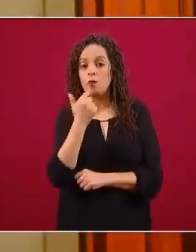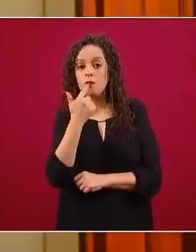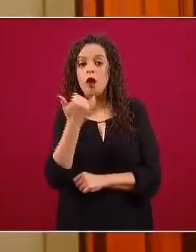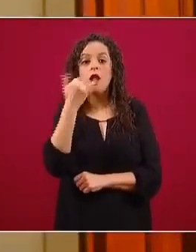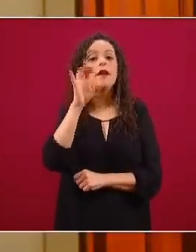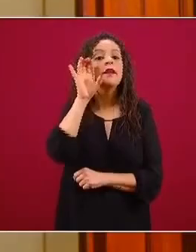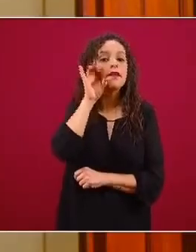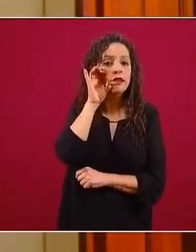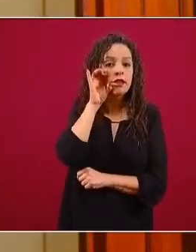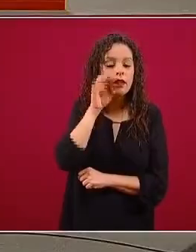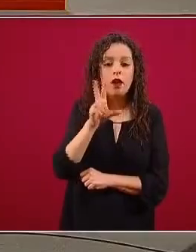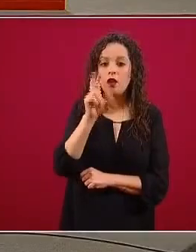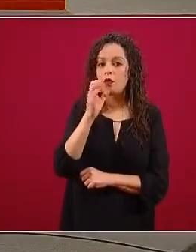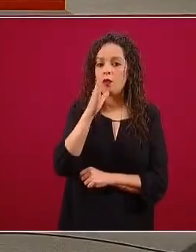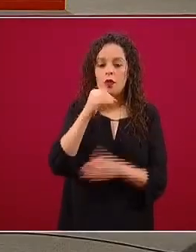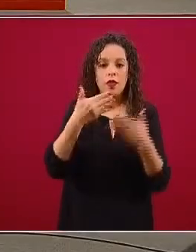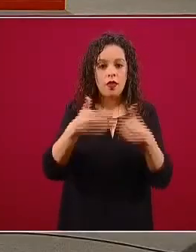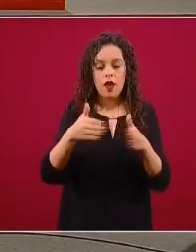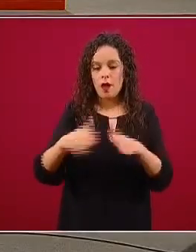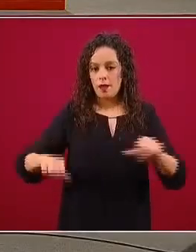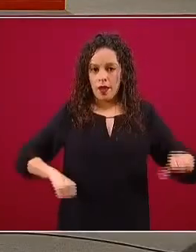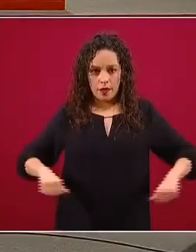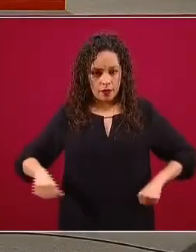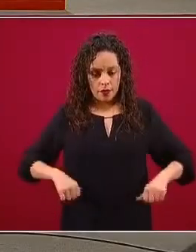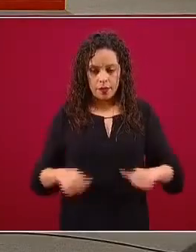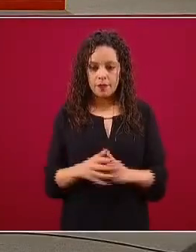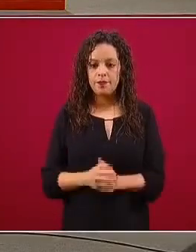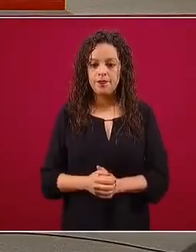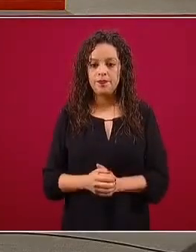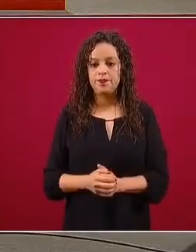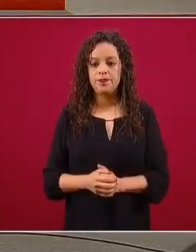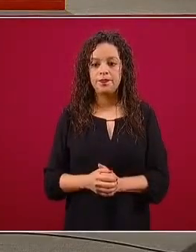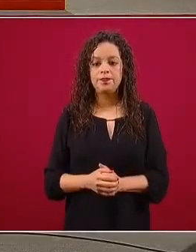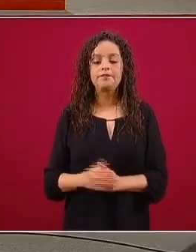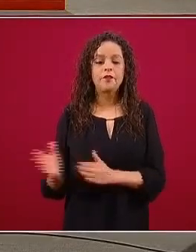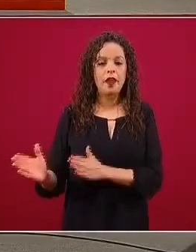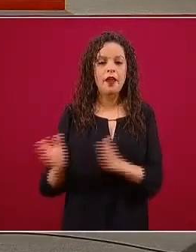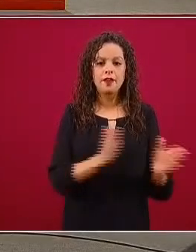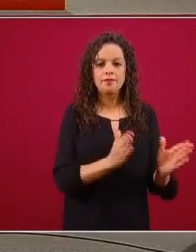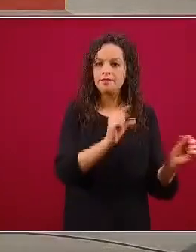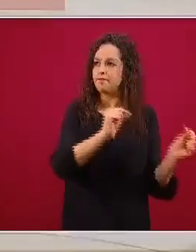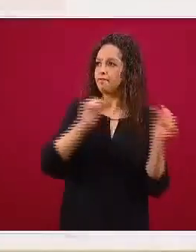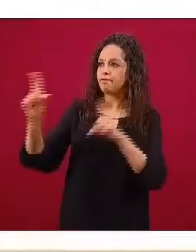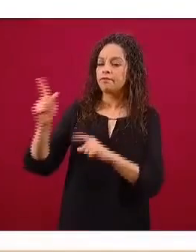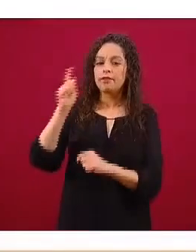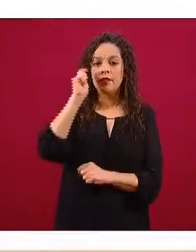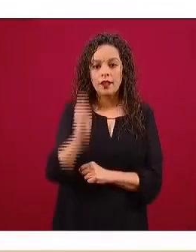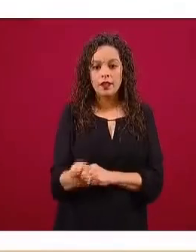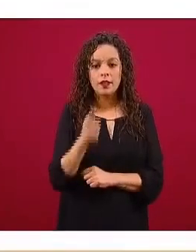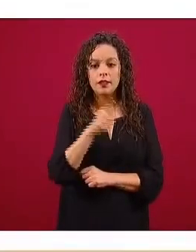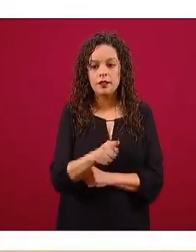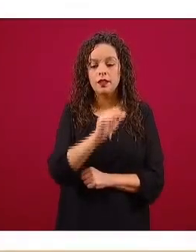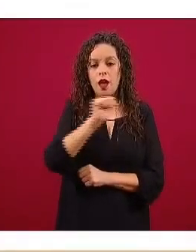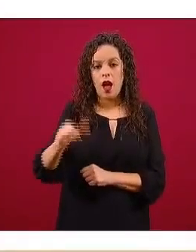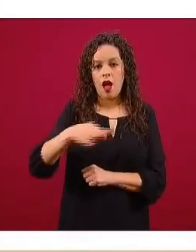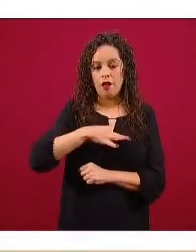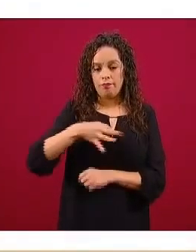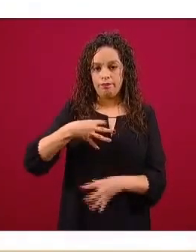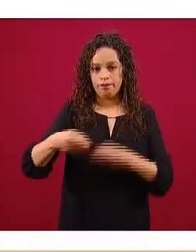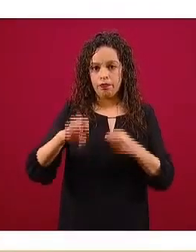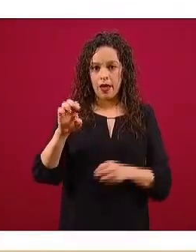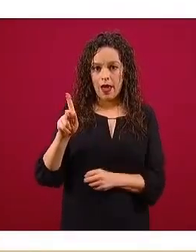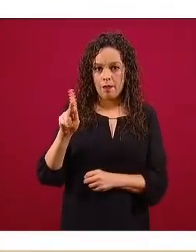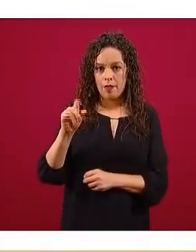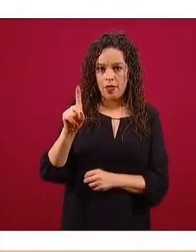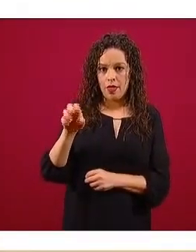actividad correspondiente. Bien, veamos ahora el componente epidemiológico. Tenemos la actualización de las